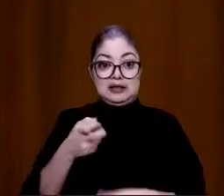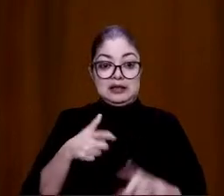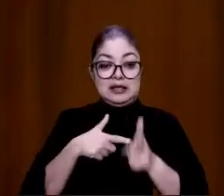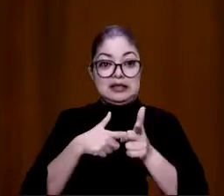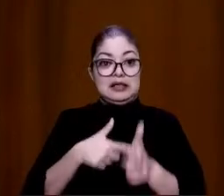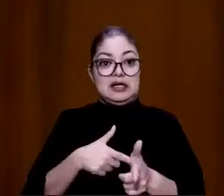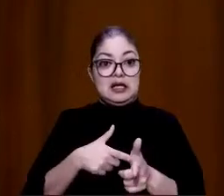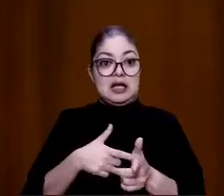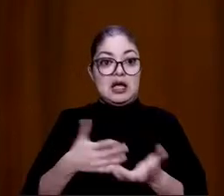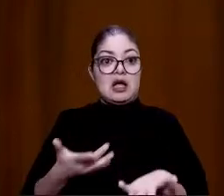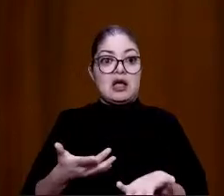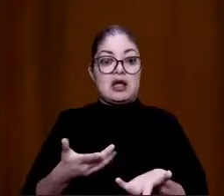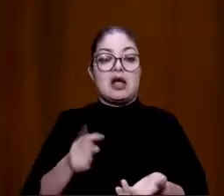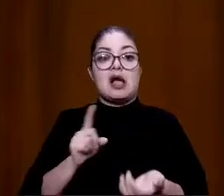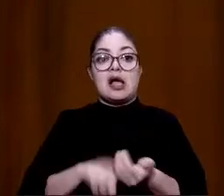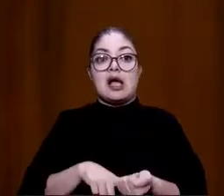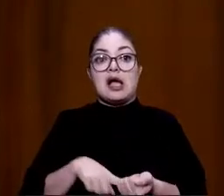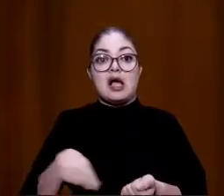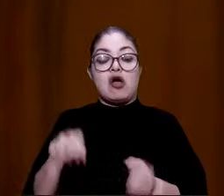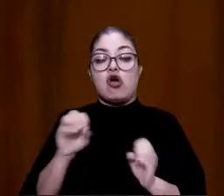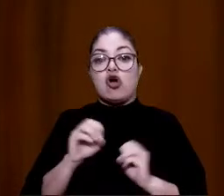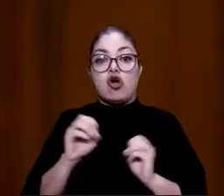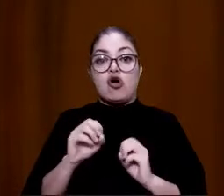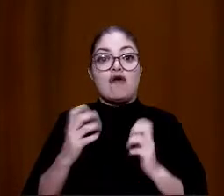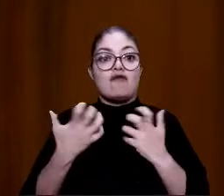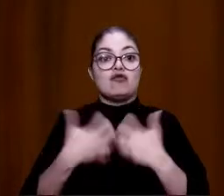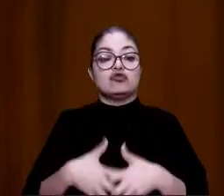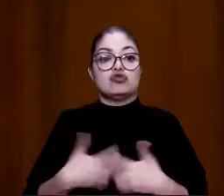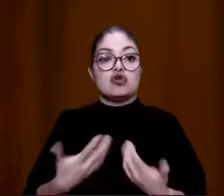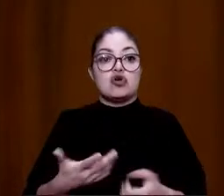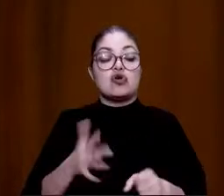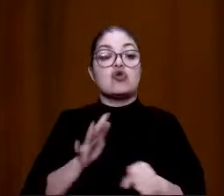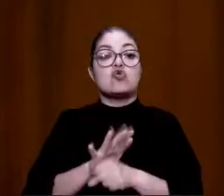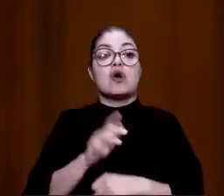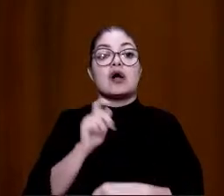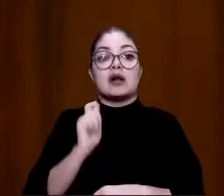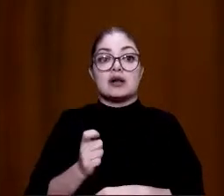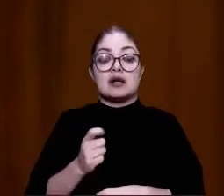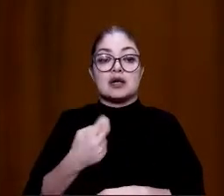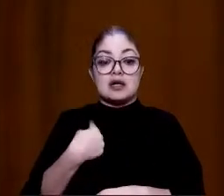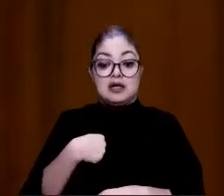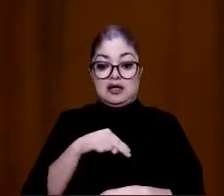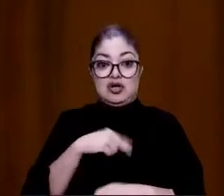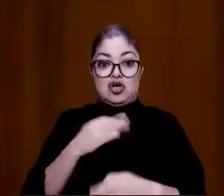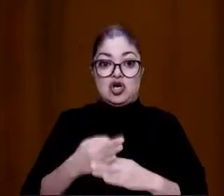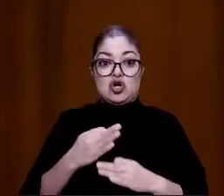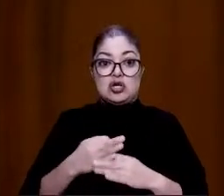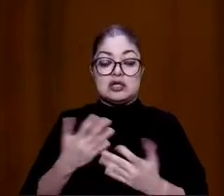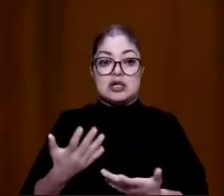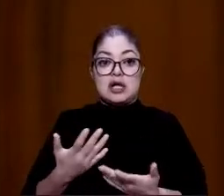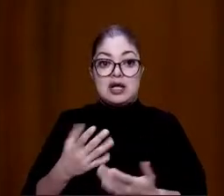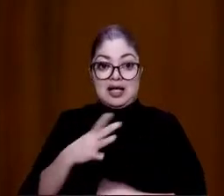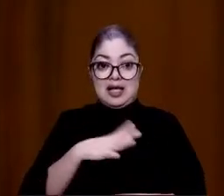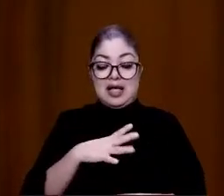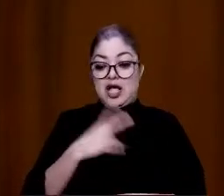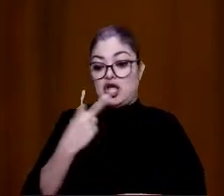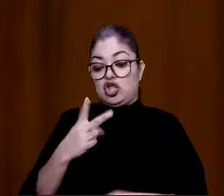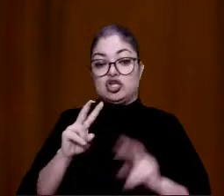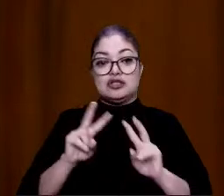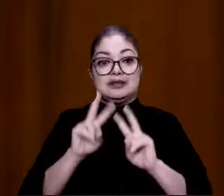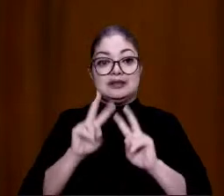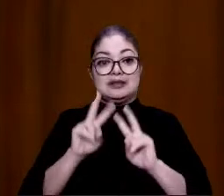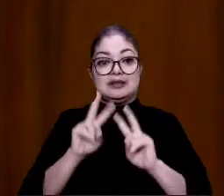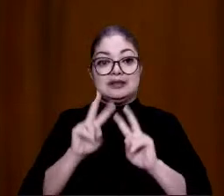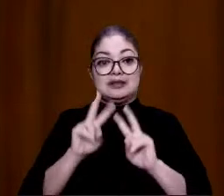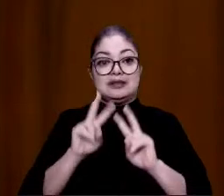pues no, o sea, el sistema no funciona. ¿Cuál es el estatus con el que tenemos hoy? Enfrentamos 2 temas nuevamente.